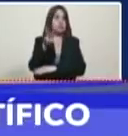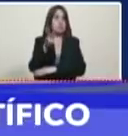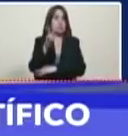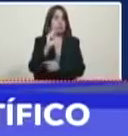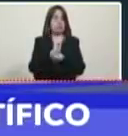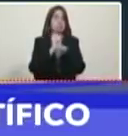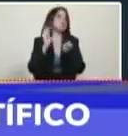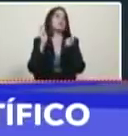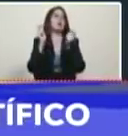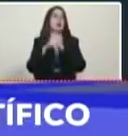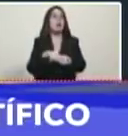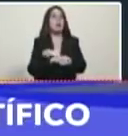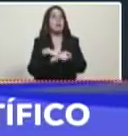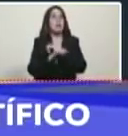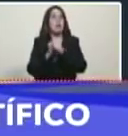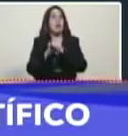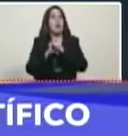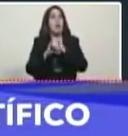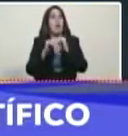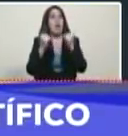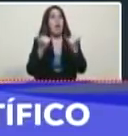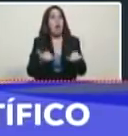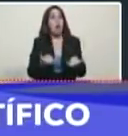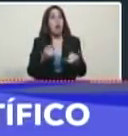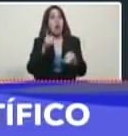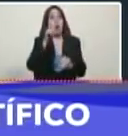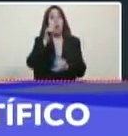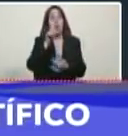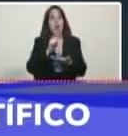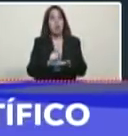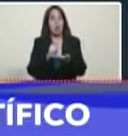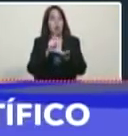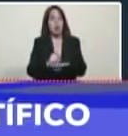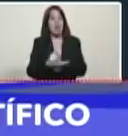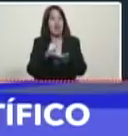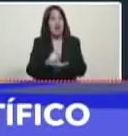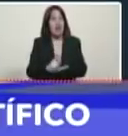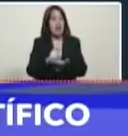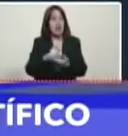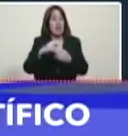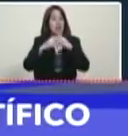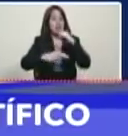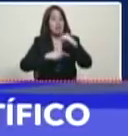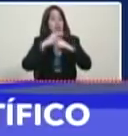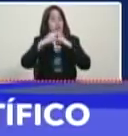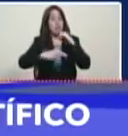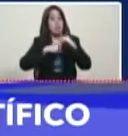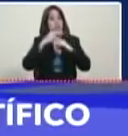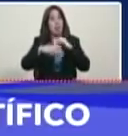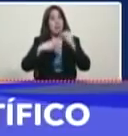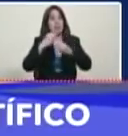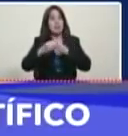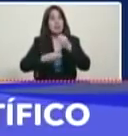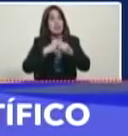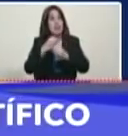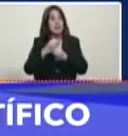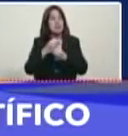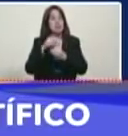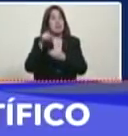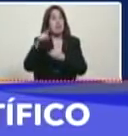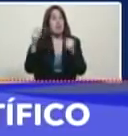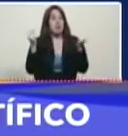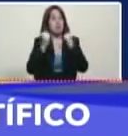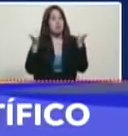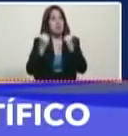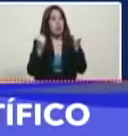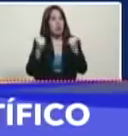transforma al cabo del ciclo en una tonelada de papa de consumo. El ciclo de la papa se desarrolla en el estado Mérida, en los estados andinos,